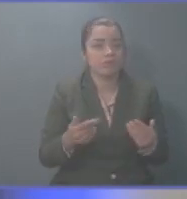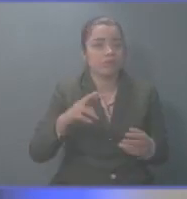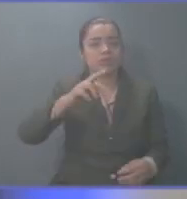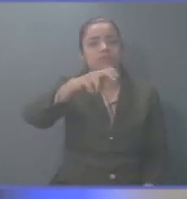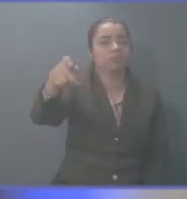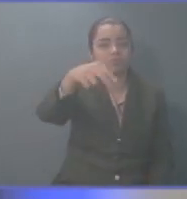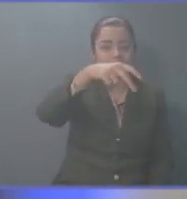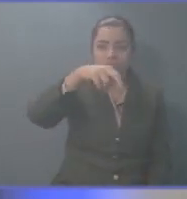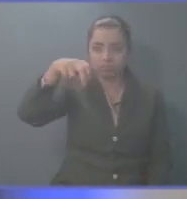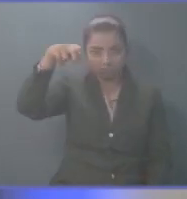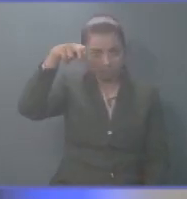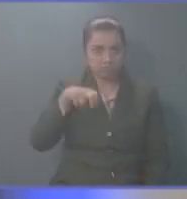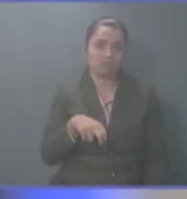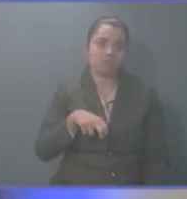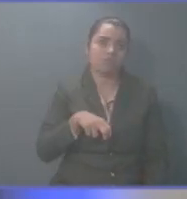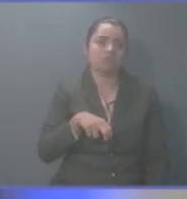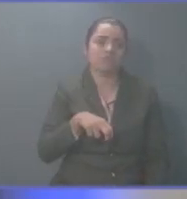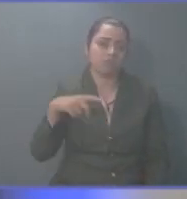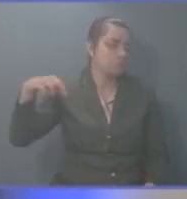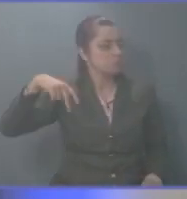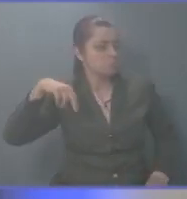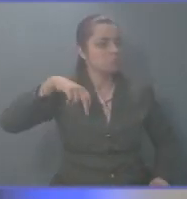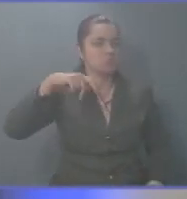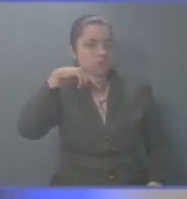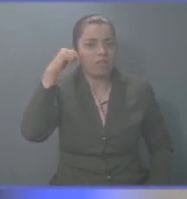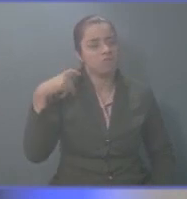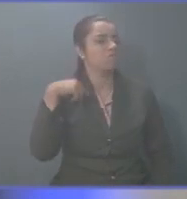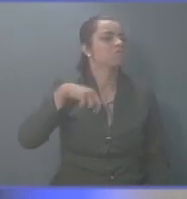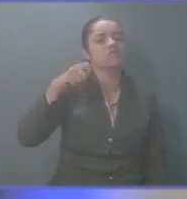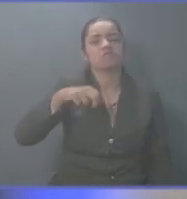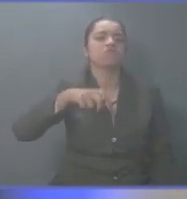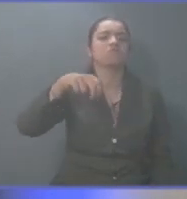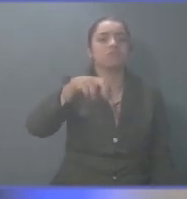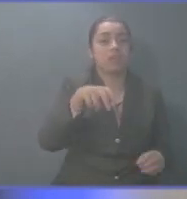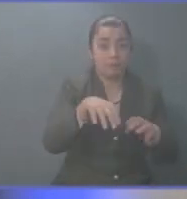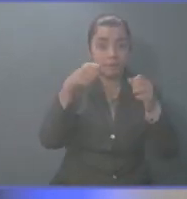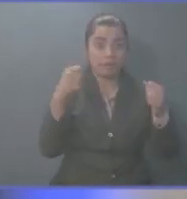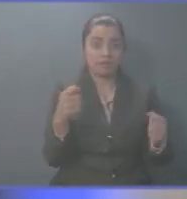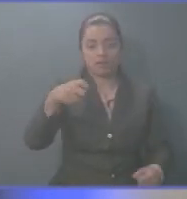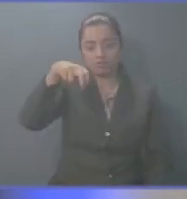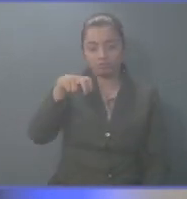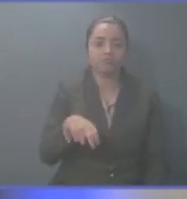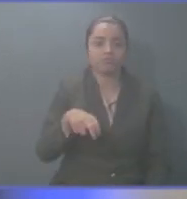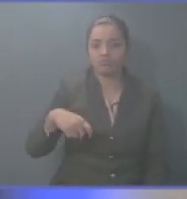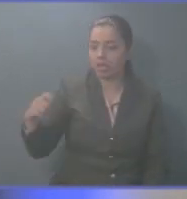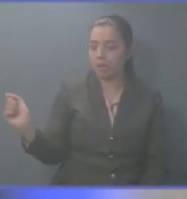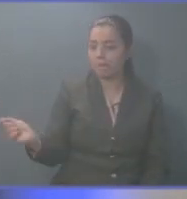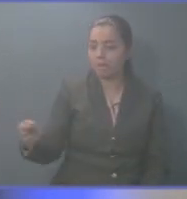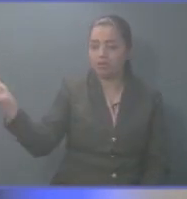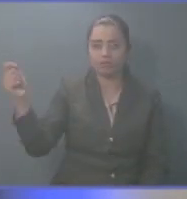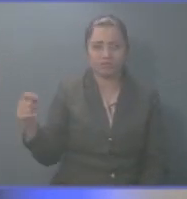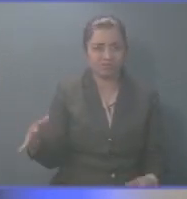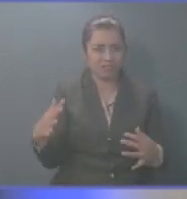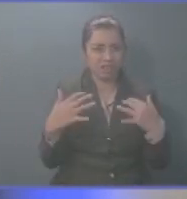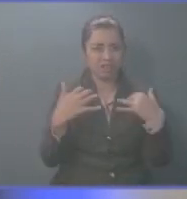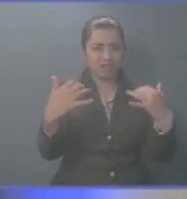silla que ostenta hoy por hoy Mario Ponce, presidente de la Asamblea Legislativa, toca el gong, da inicio aparentemente a una